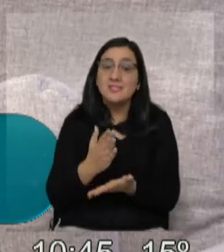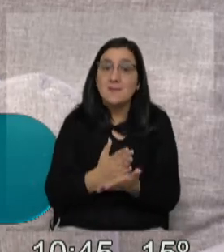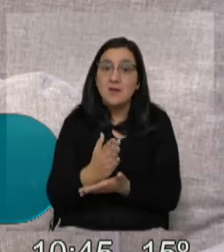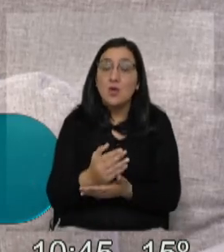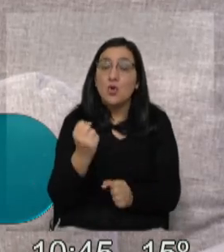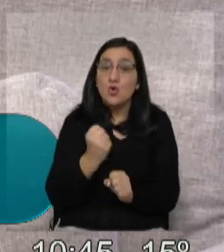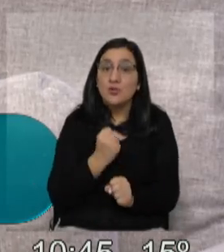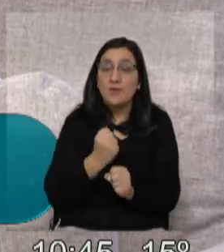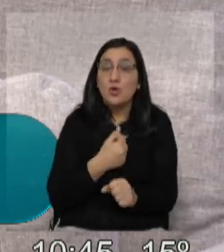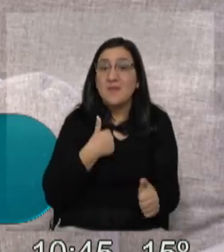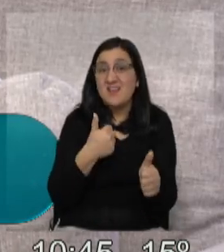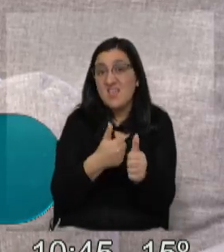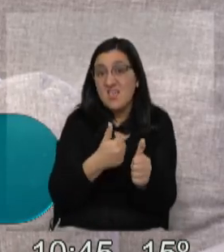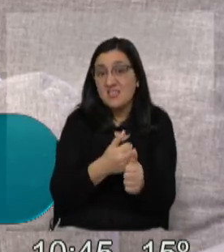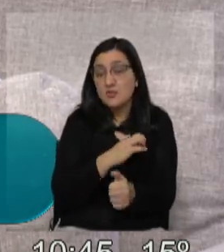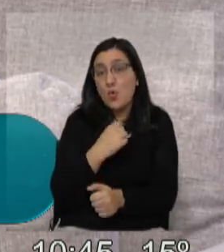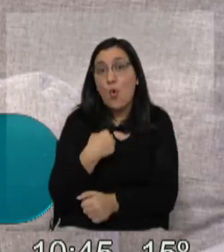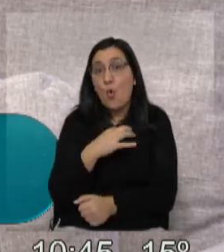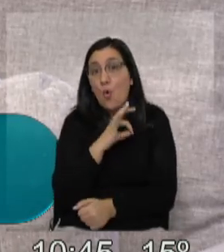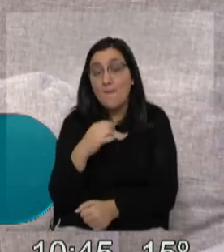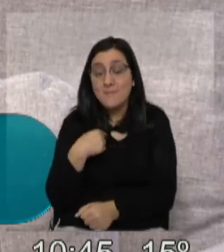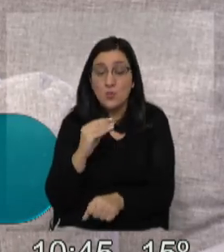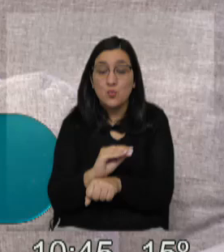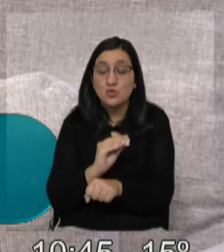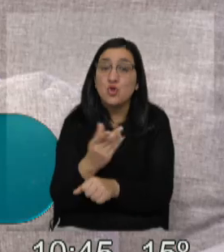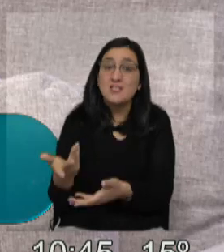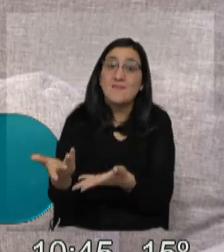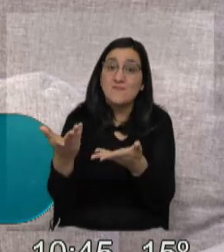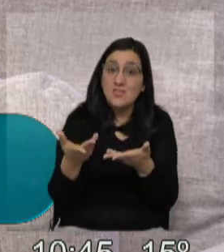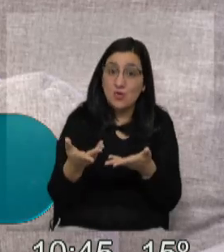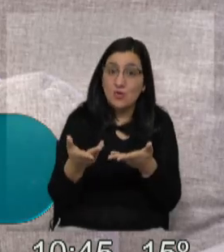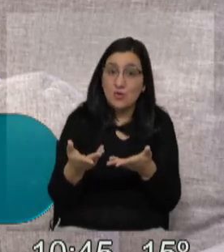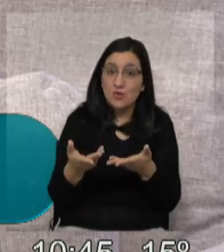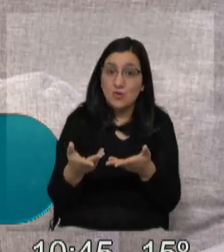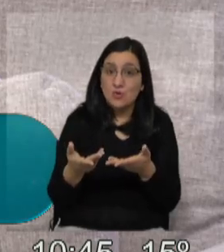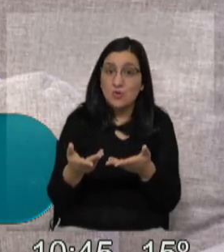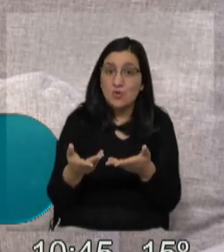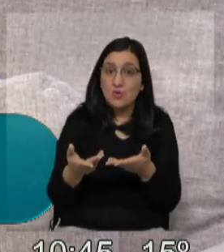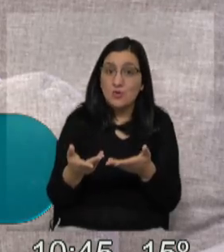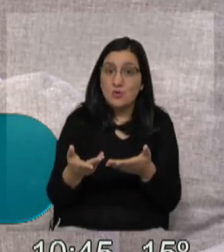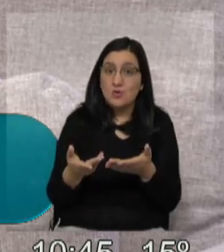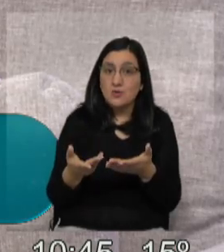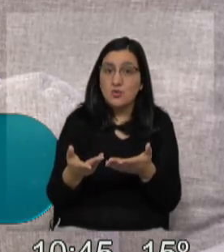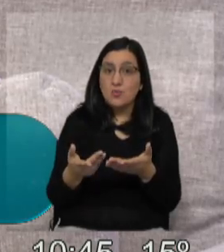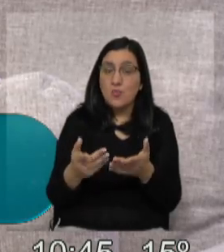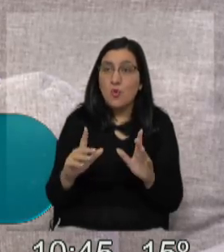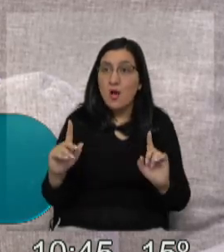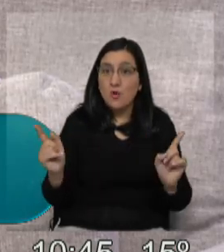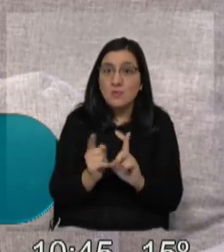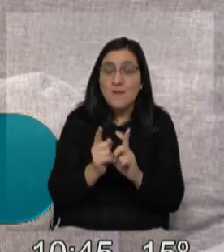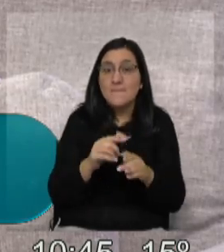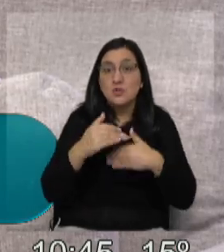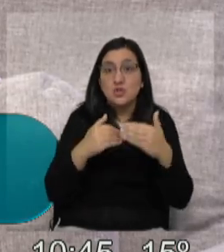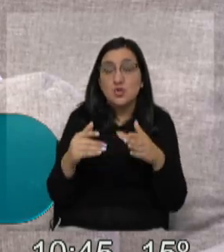cuando trabajo con mis clientas o trabajo en mis cursos, las invito como a optimizar el proceso de